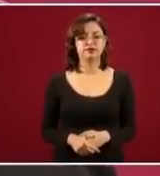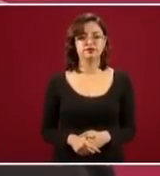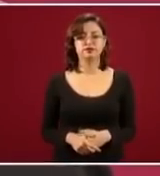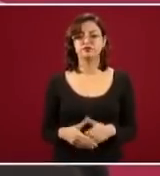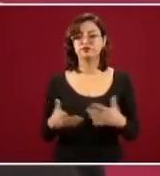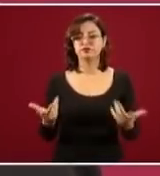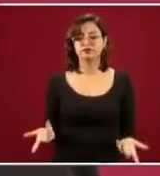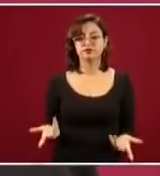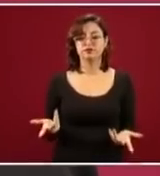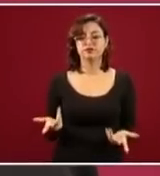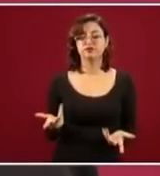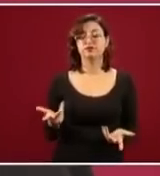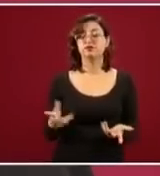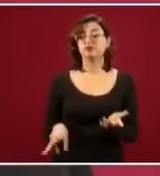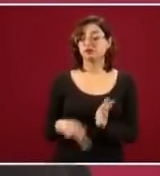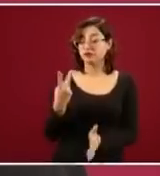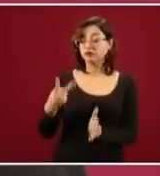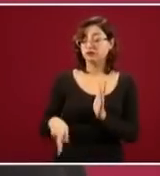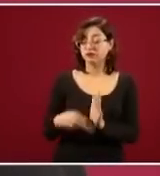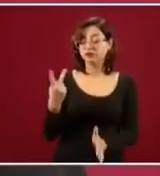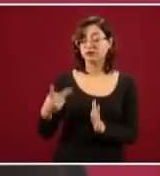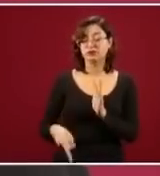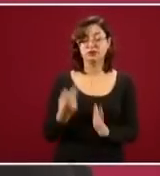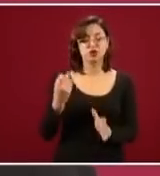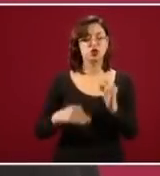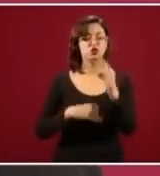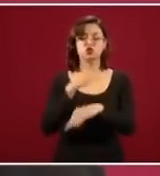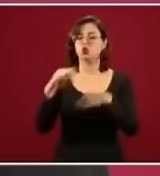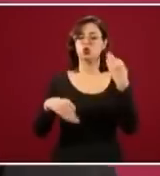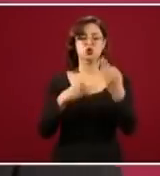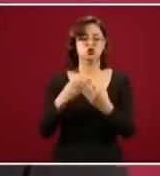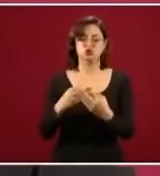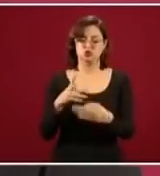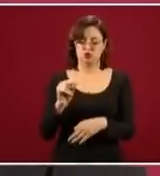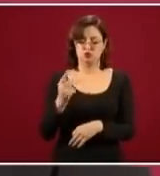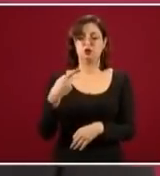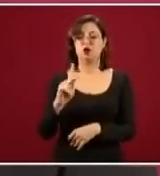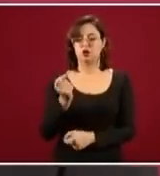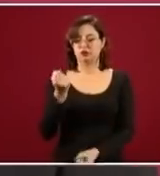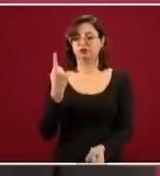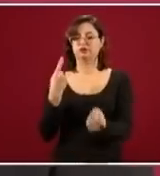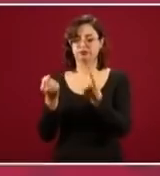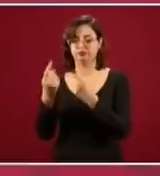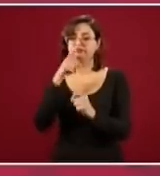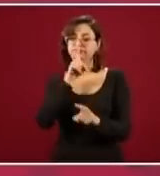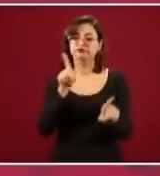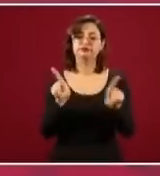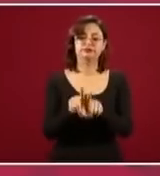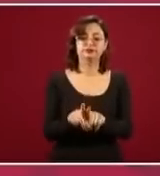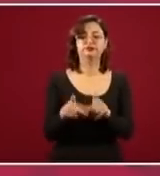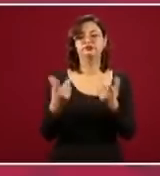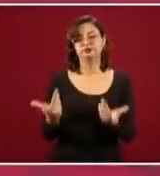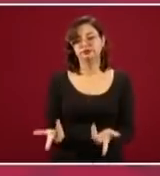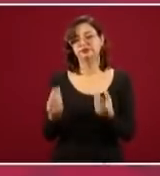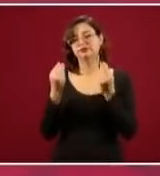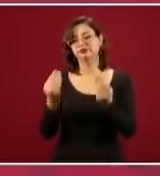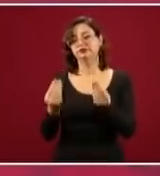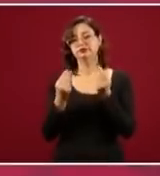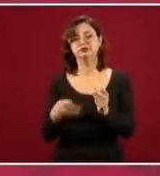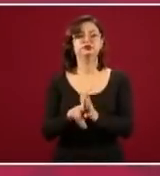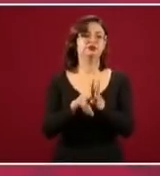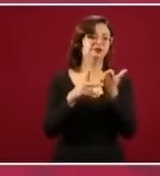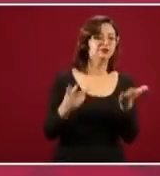no en todos los casos, muchos medios de información obedecen a esos